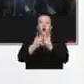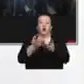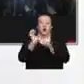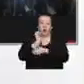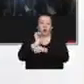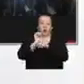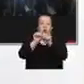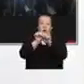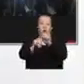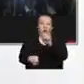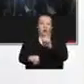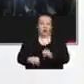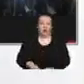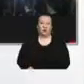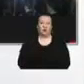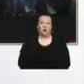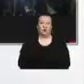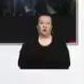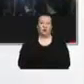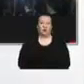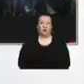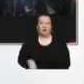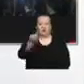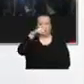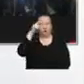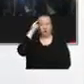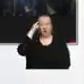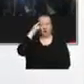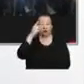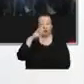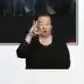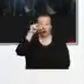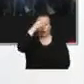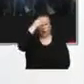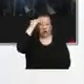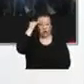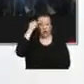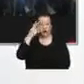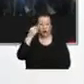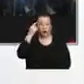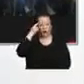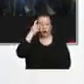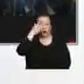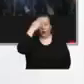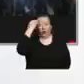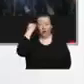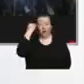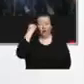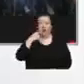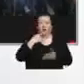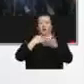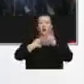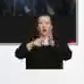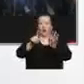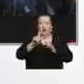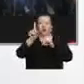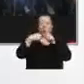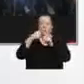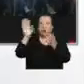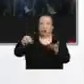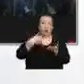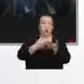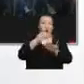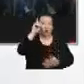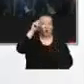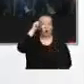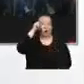todo y la gracia está en que frágil que la memoria no hay quien grata que la vida pública y se olvidan por ejemplo cuando llegue al gobierno no